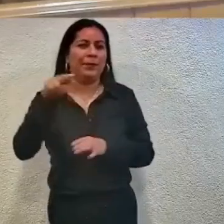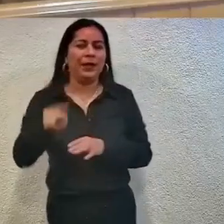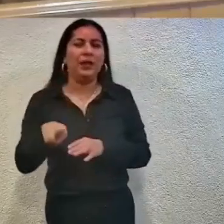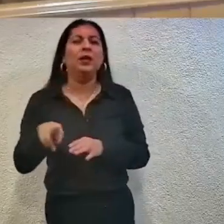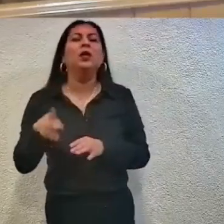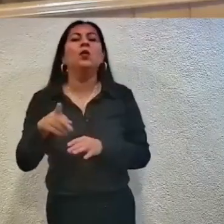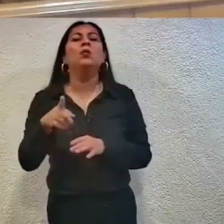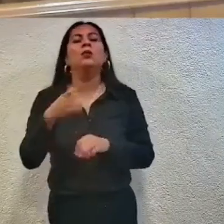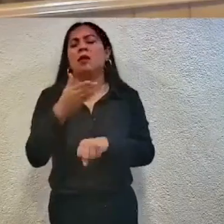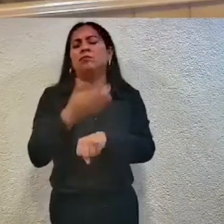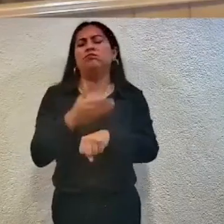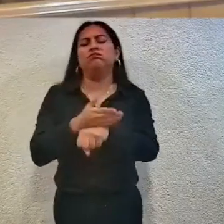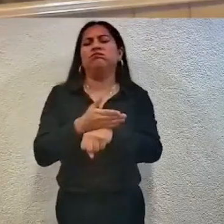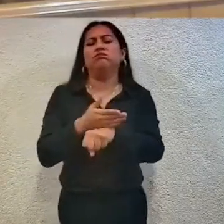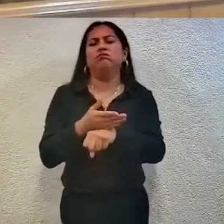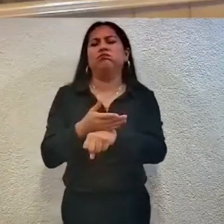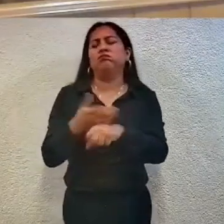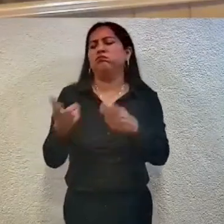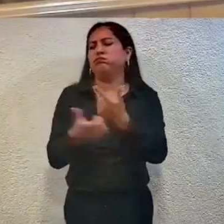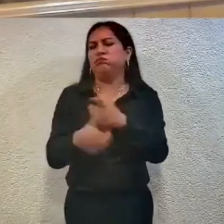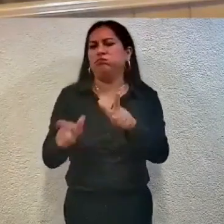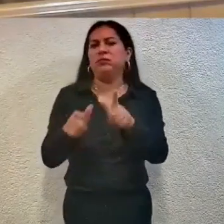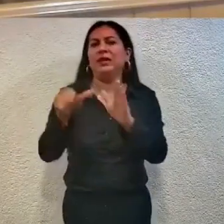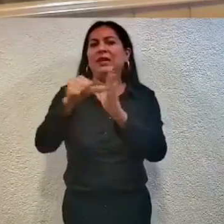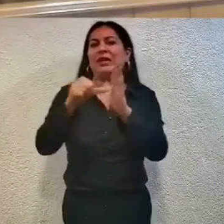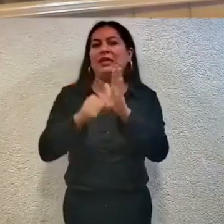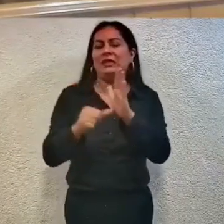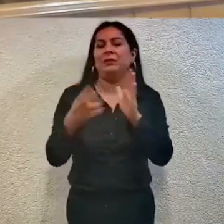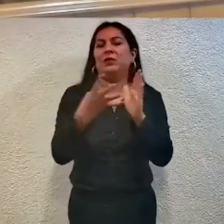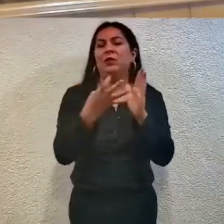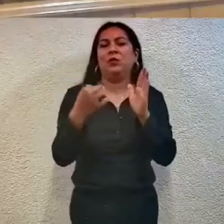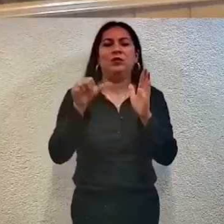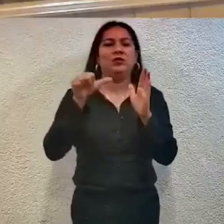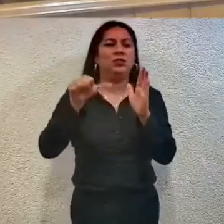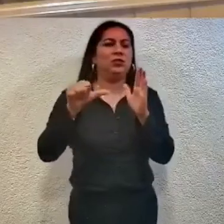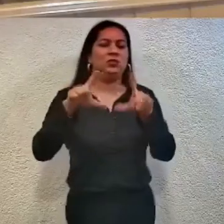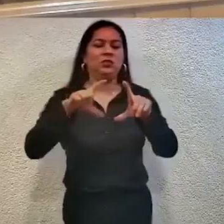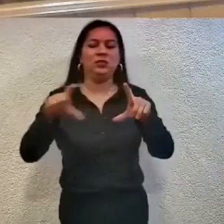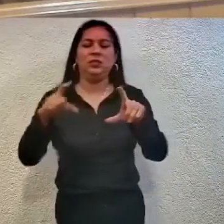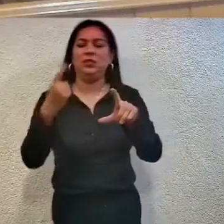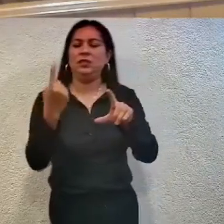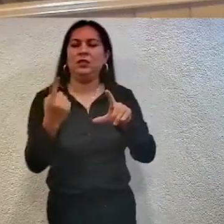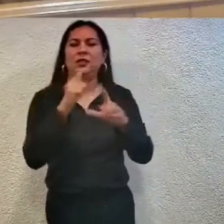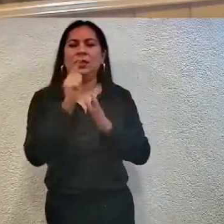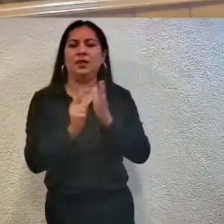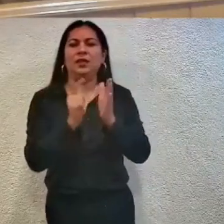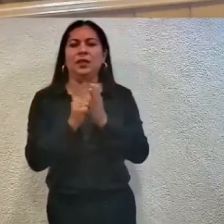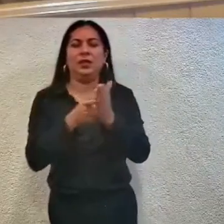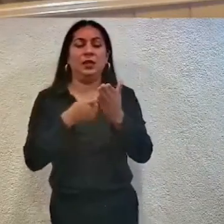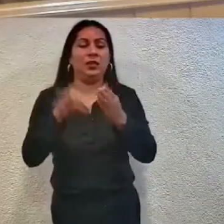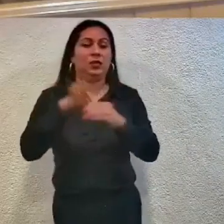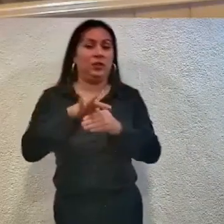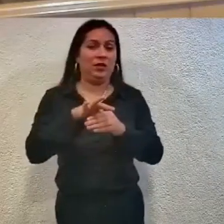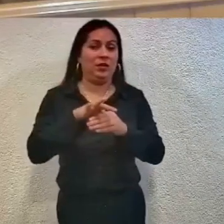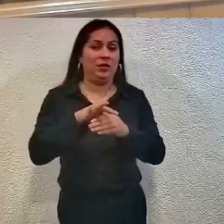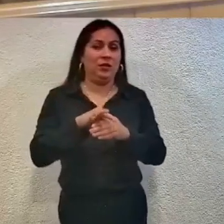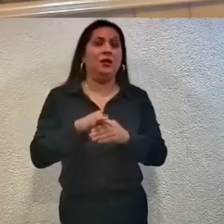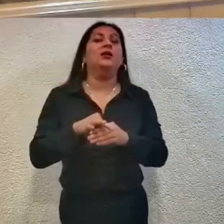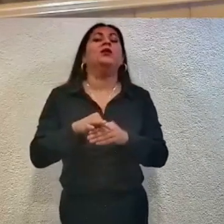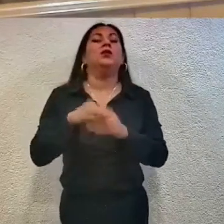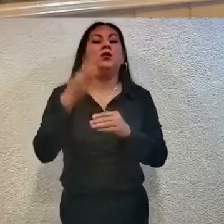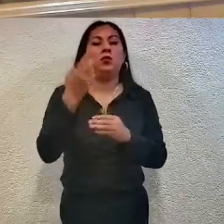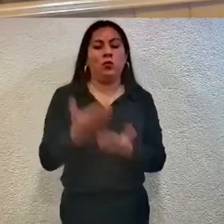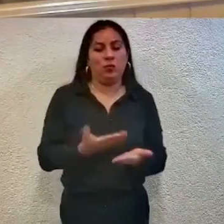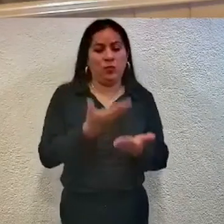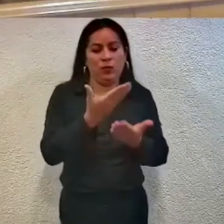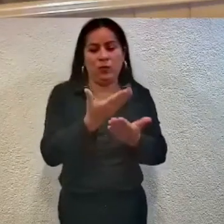así como al Partido Acción Nacional, una amonestación pública en términos del artículo 416, fracción primera de la Ley